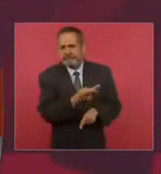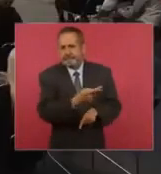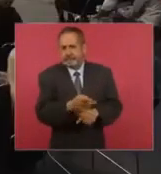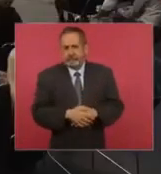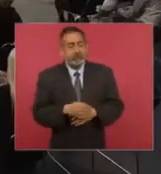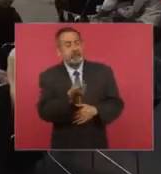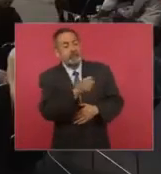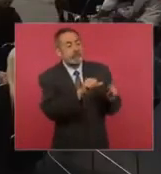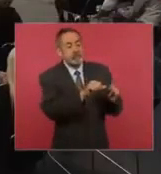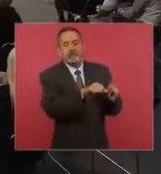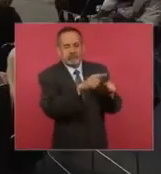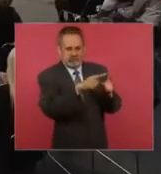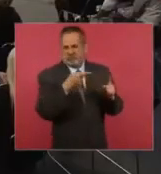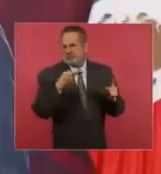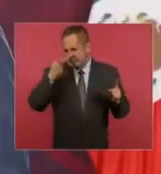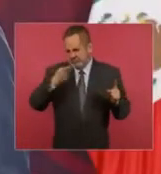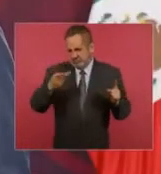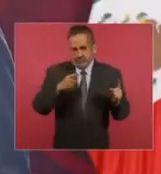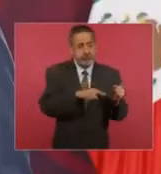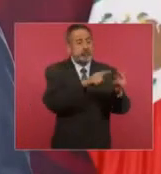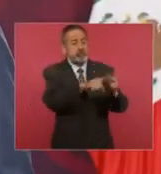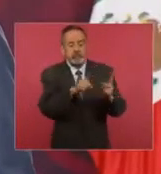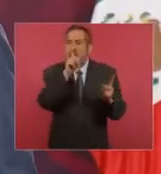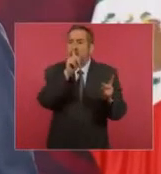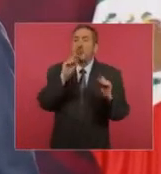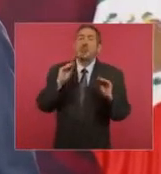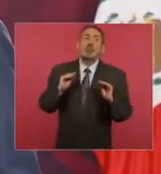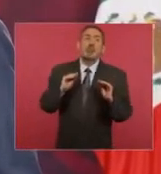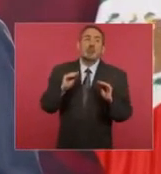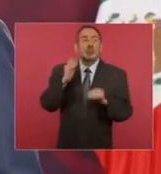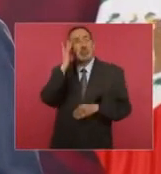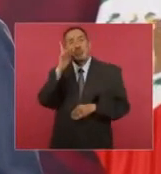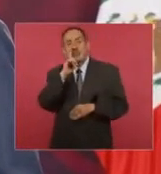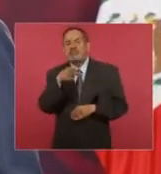que se quedan callados pero son iguales